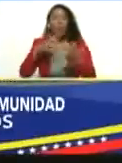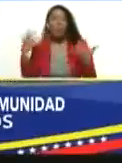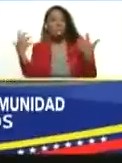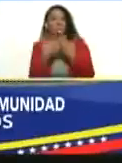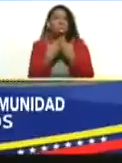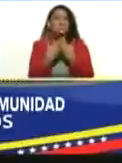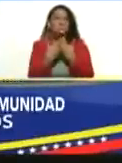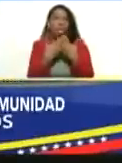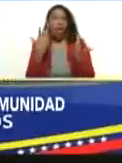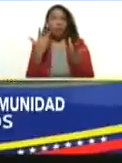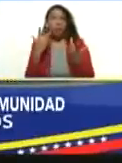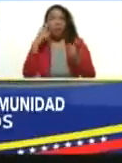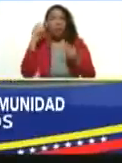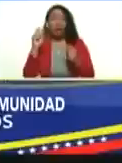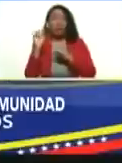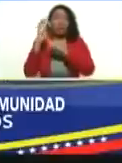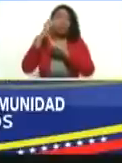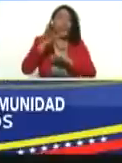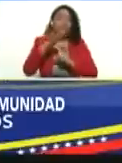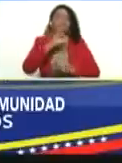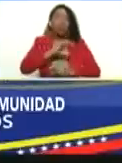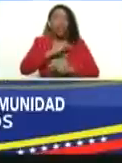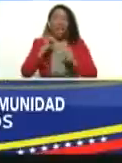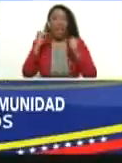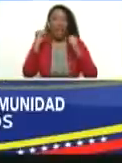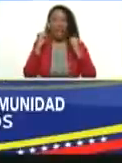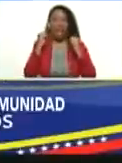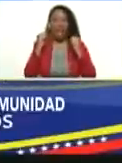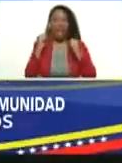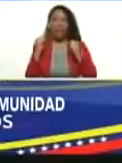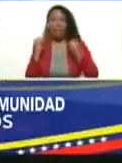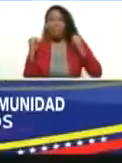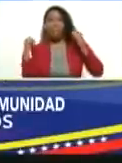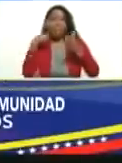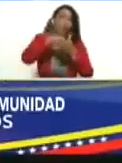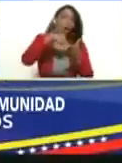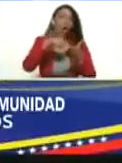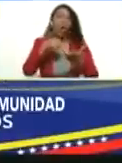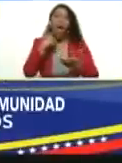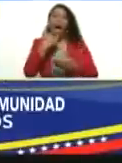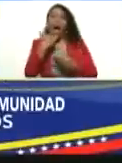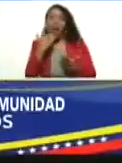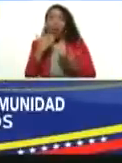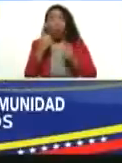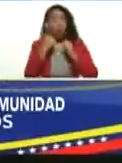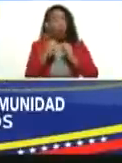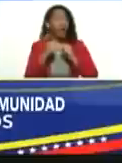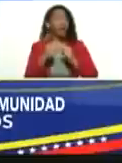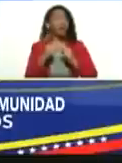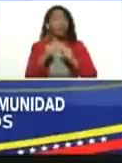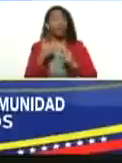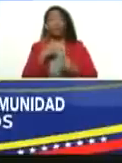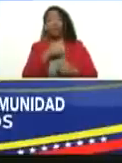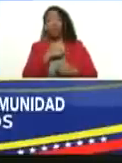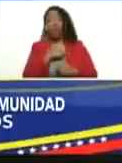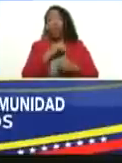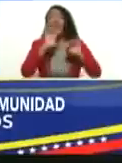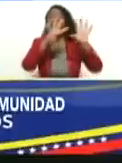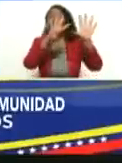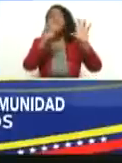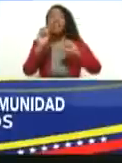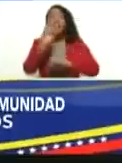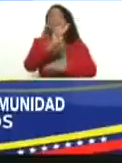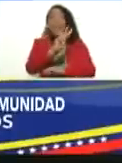a una implosión de la sociedad golpe Severo duro más de